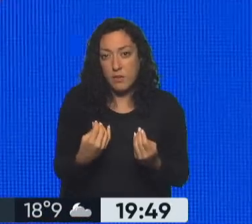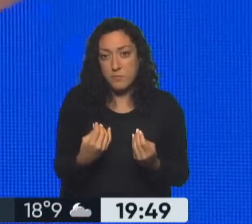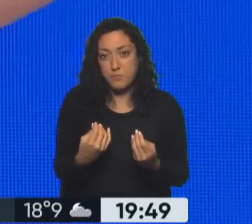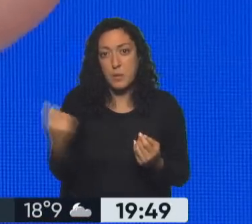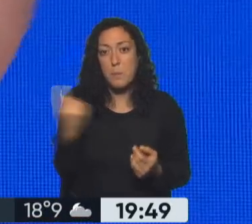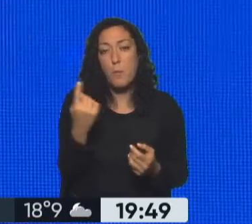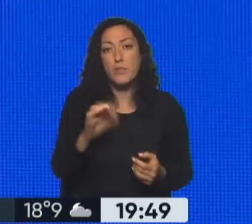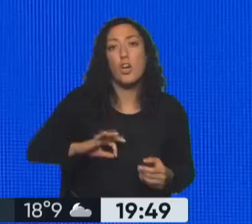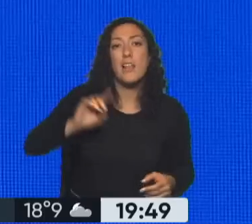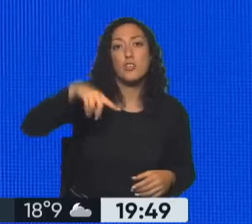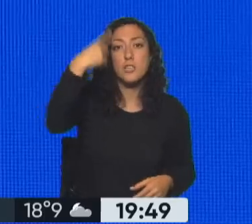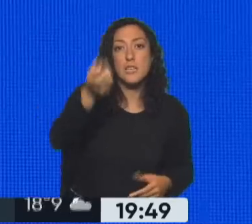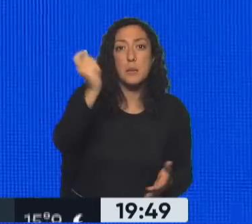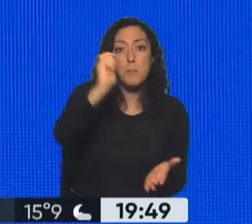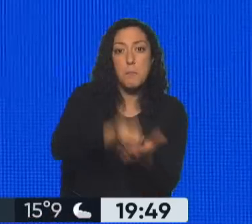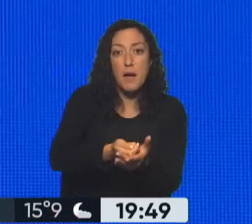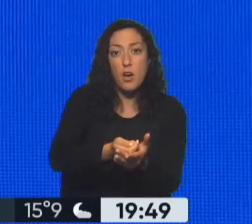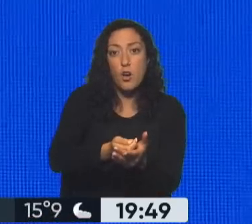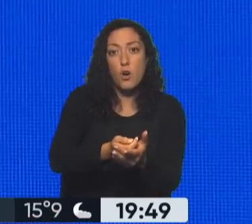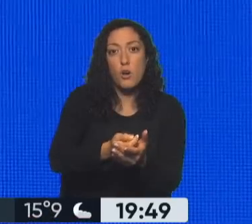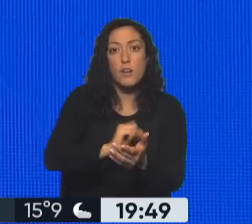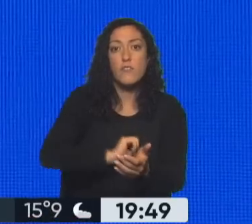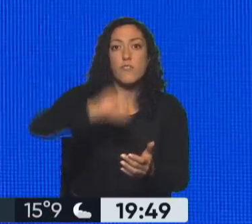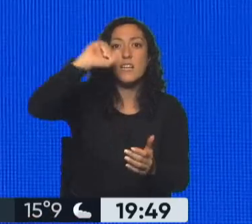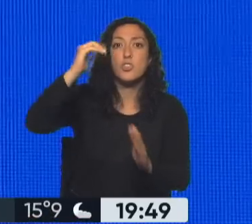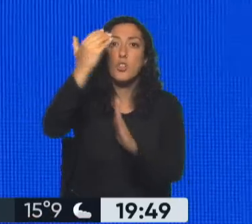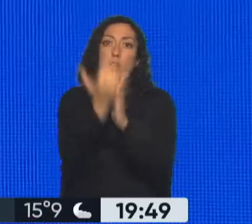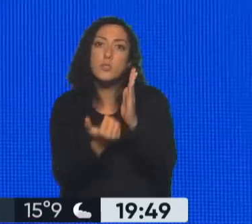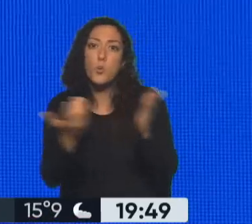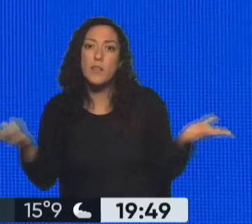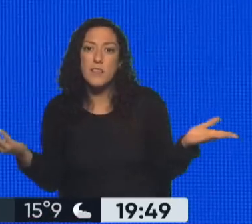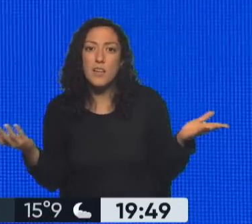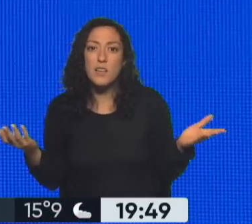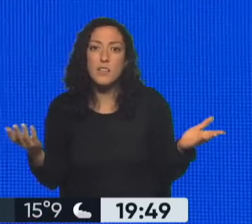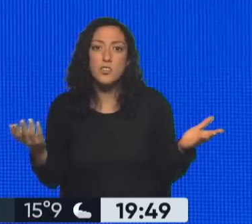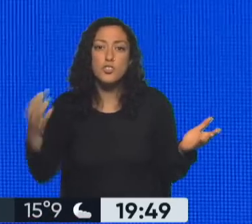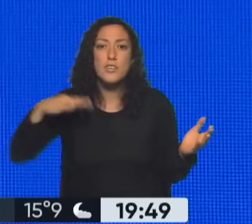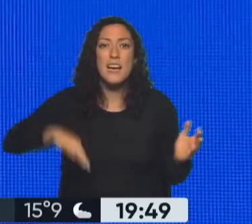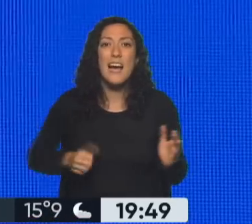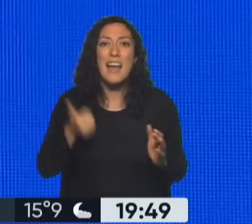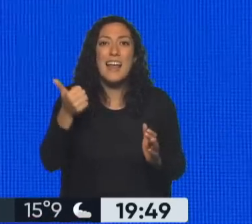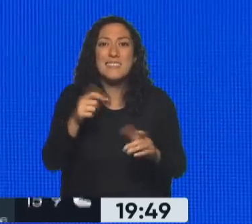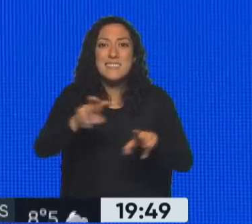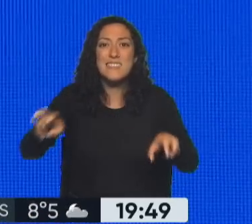Cuando va a pagar al año siguiente, le descuenta toda la inflación. Le deflactan las ganancias